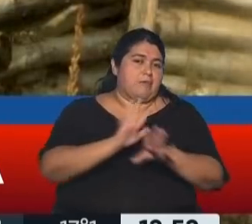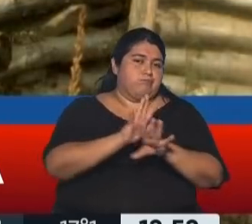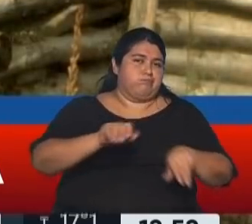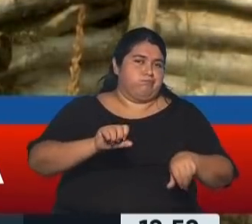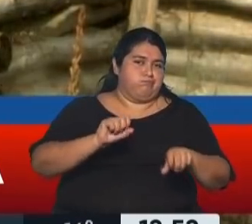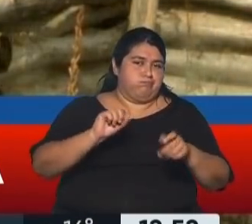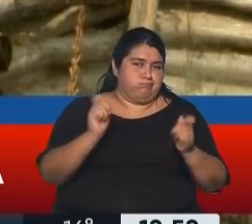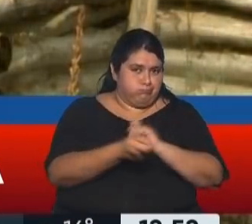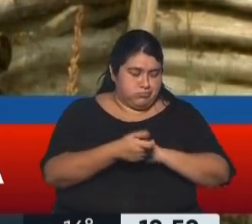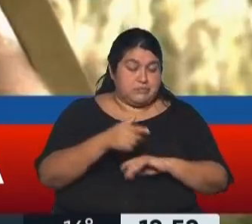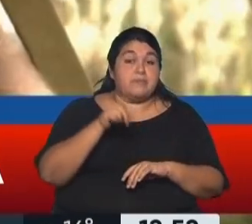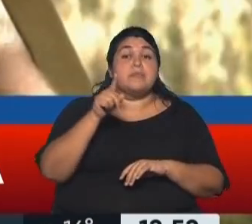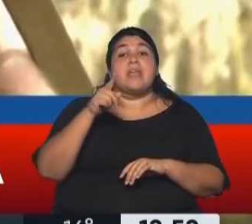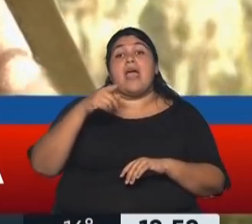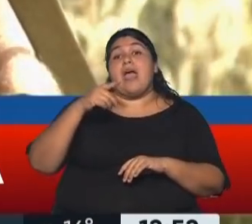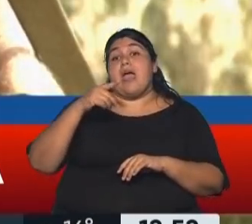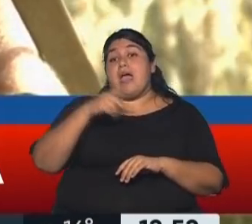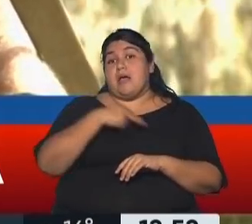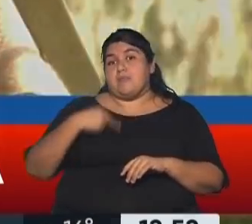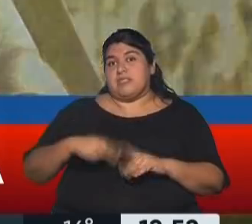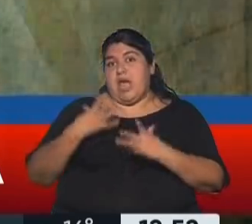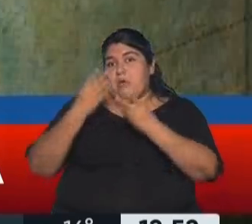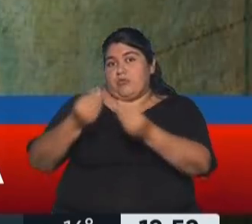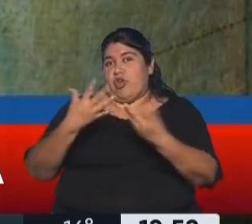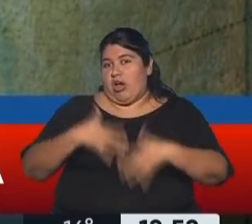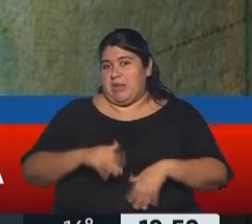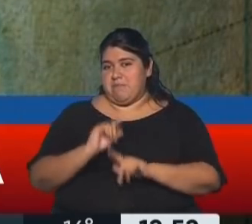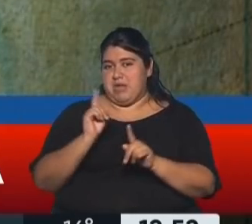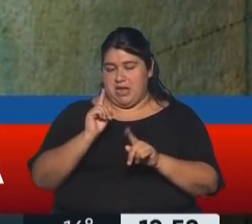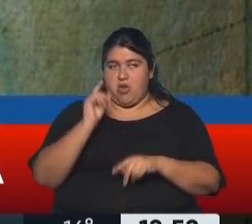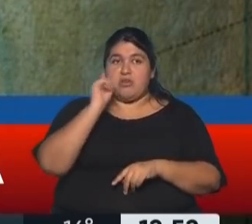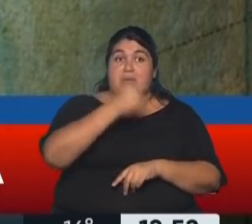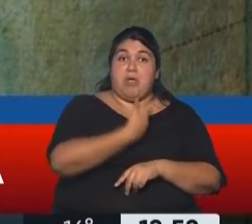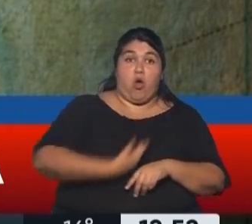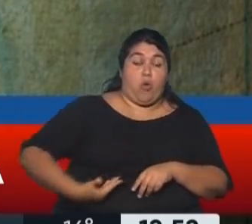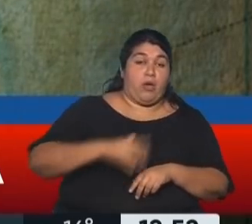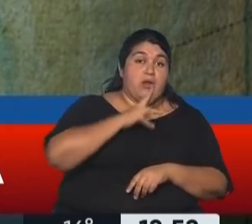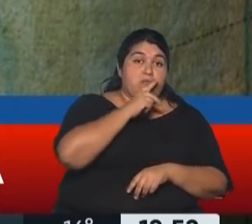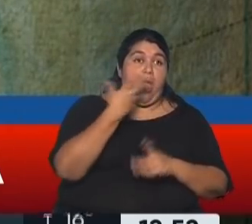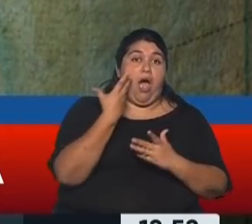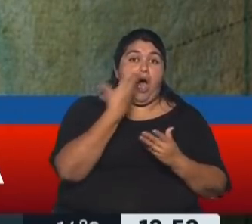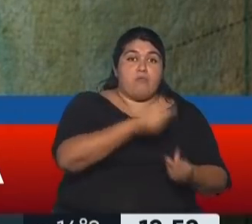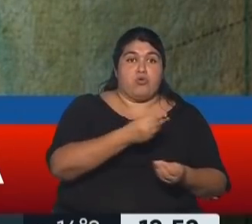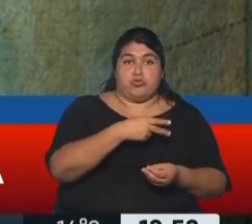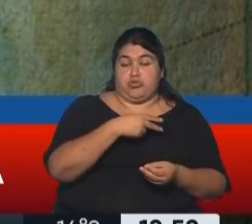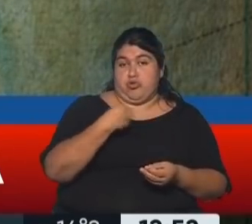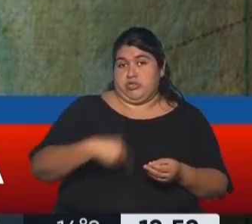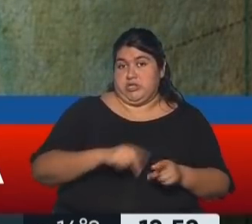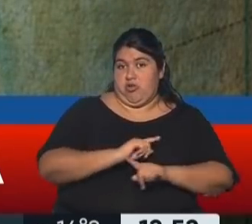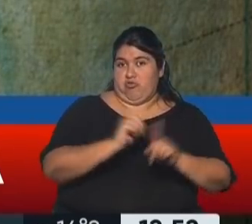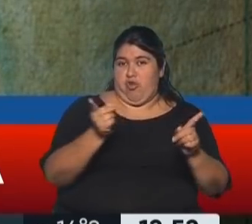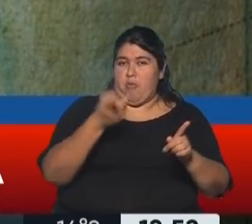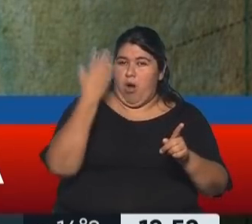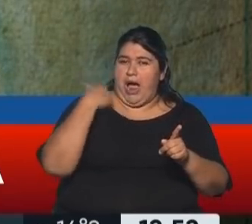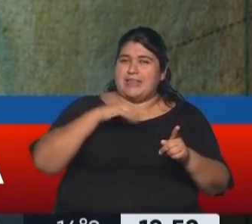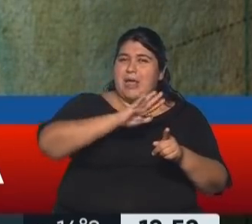que Beijing no apoyó a Moscú con respecto a Crimea, así como el Kremlin no se pronuncia a favor de los chinos en la disputa por el Mar